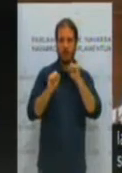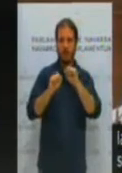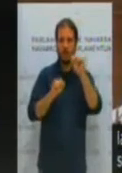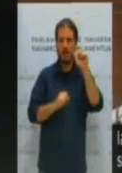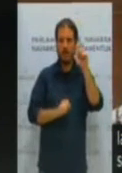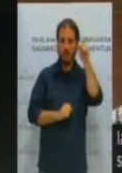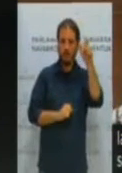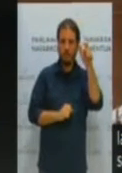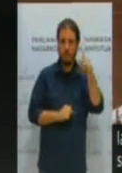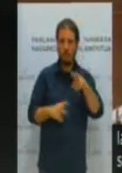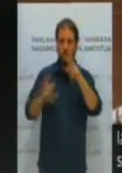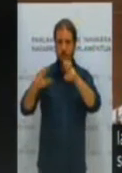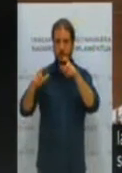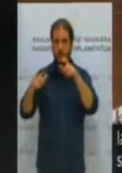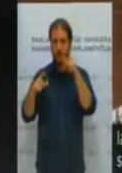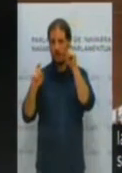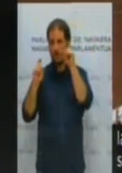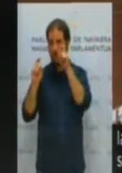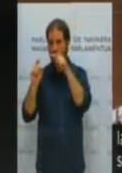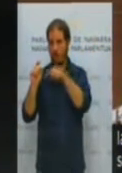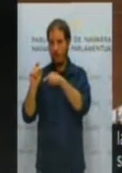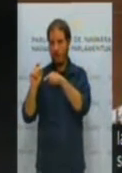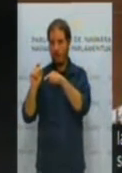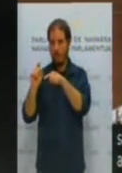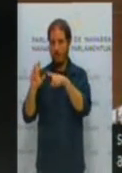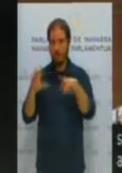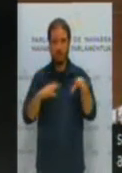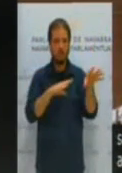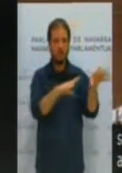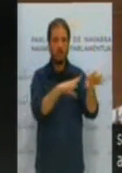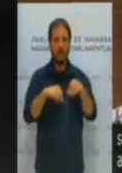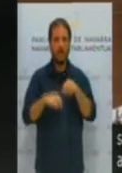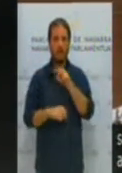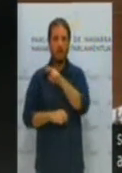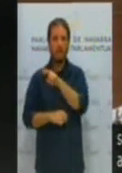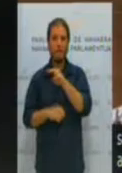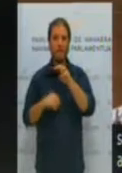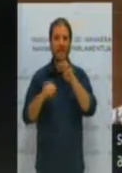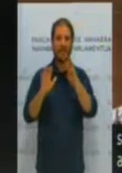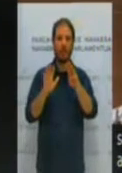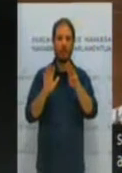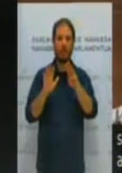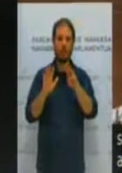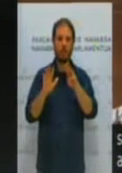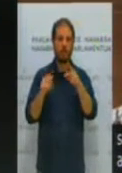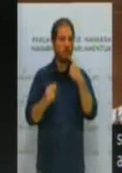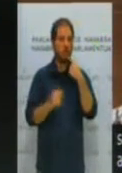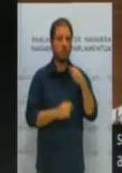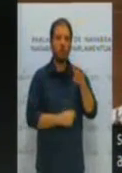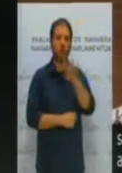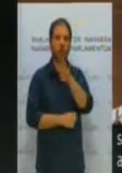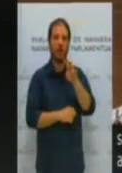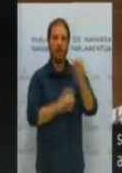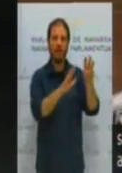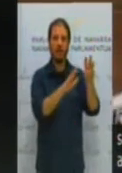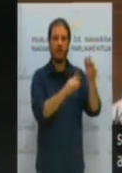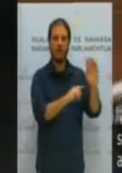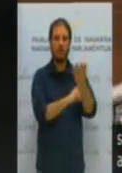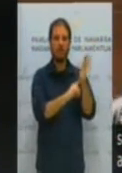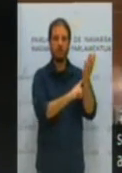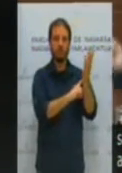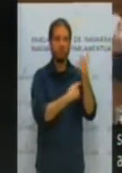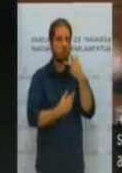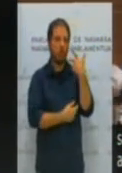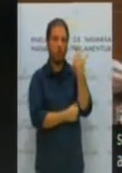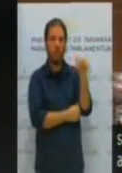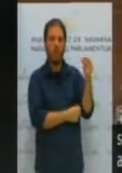consejera Solana solo aceptó 28 y rechazó 48. 48. La gran mayoría